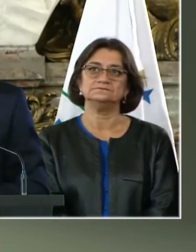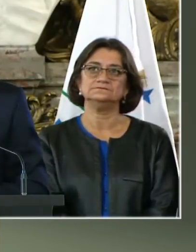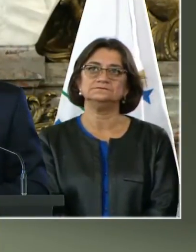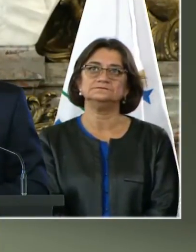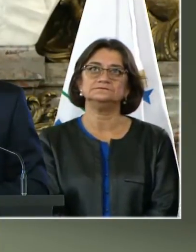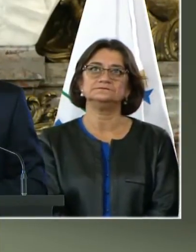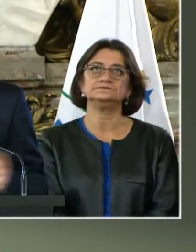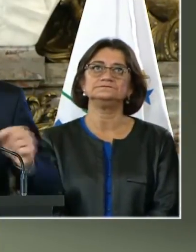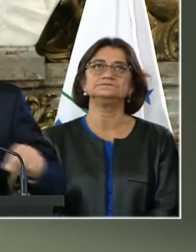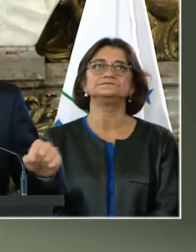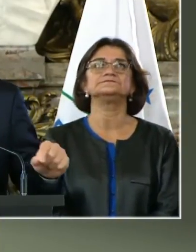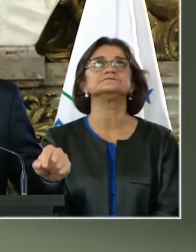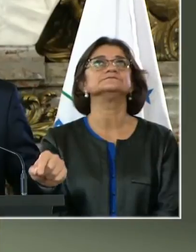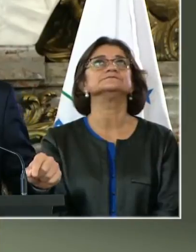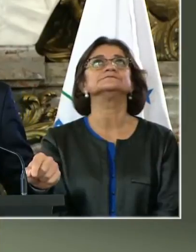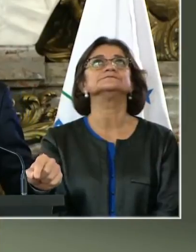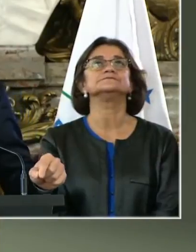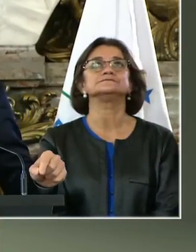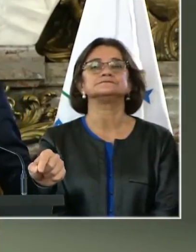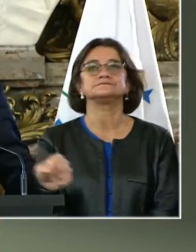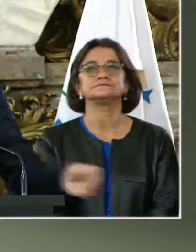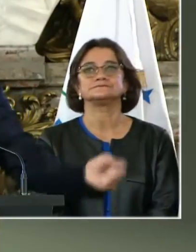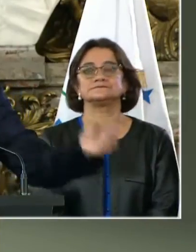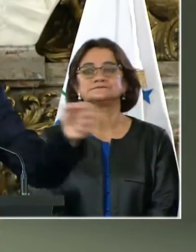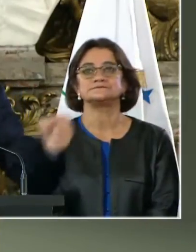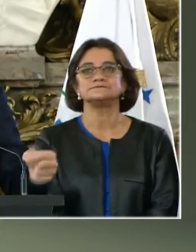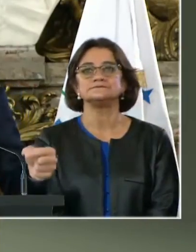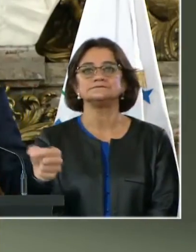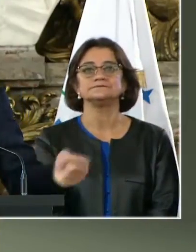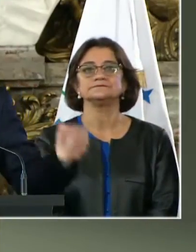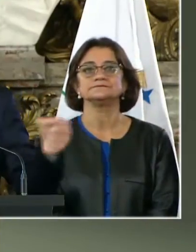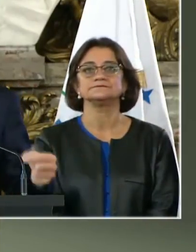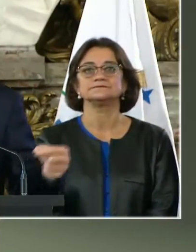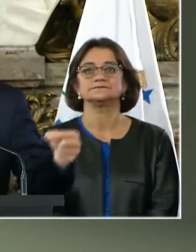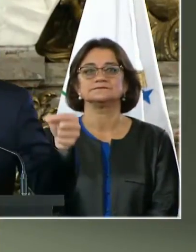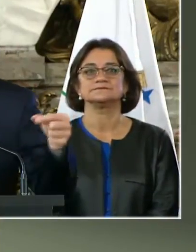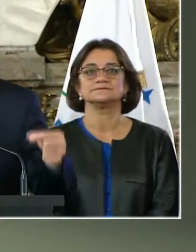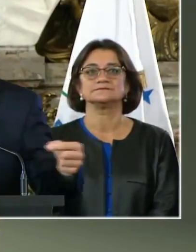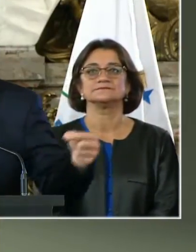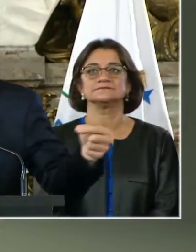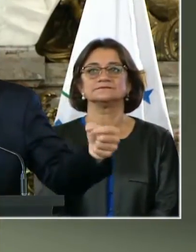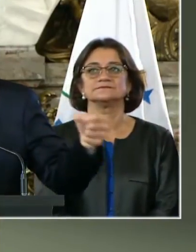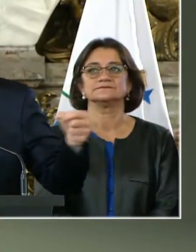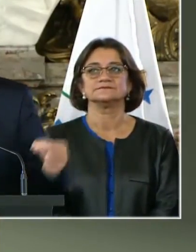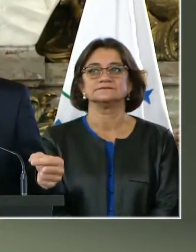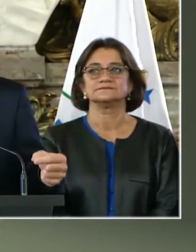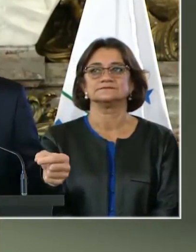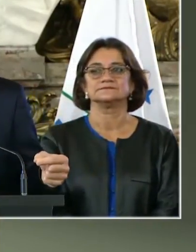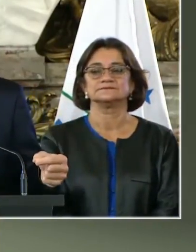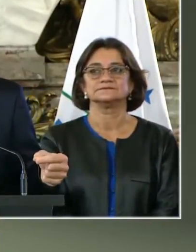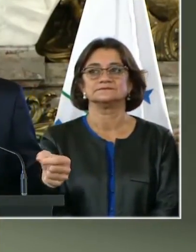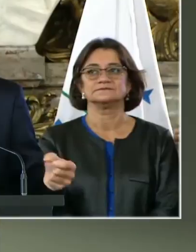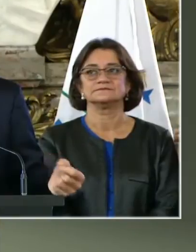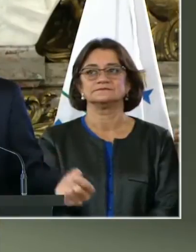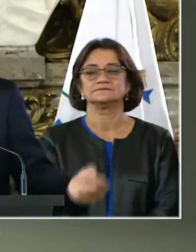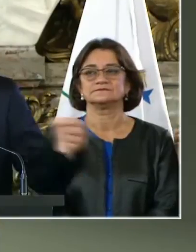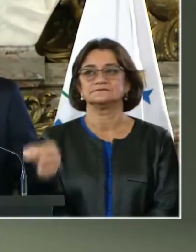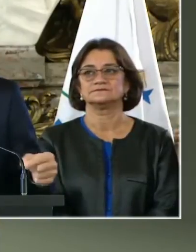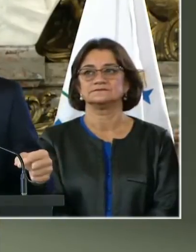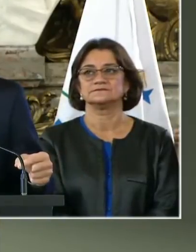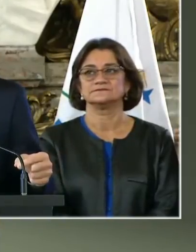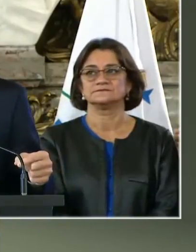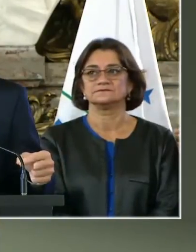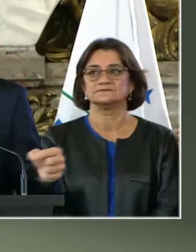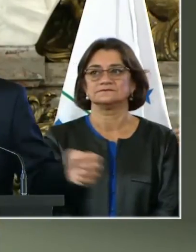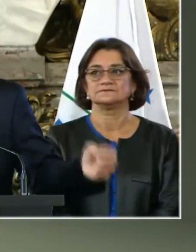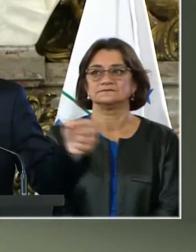de la grieta que veníamos hablando, ahora la respuesta del gobierno cuando le preguntan por los errores del gobierno es decir, bueno, pero el pasado, bueno,